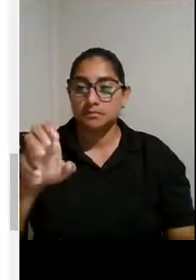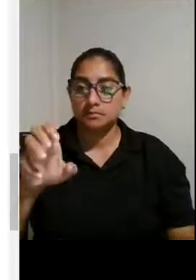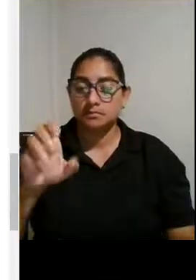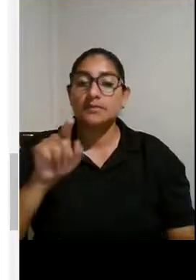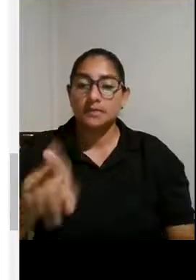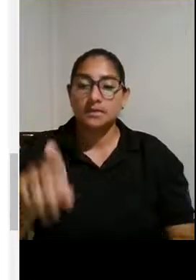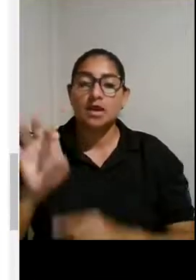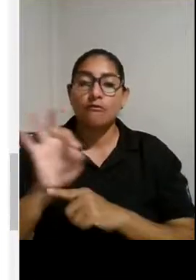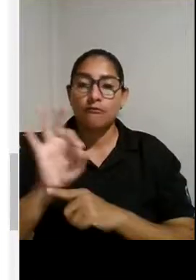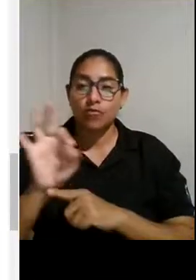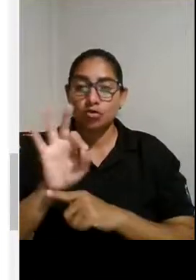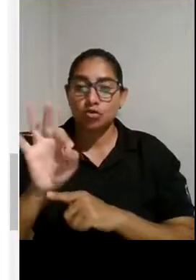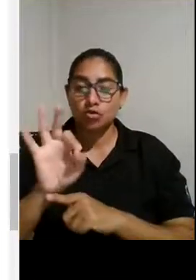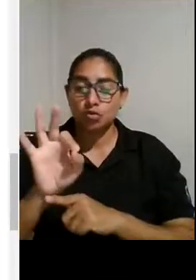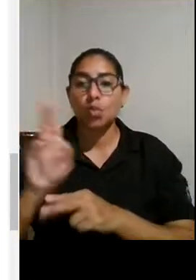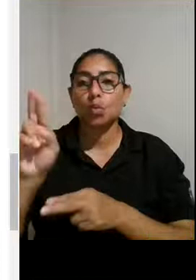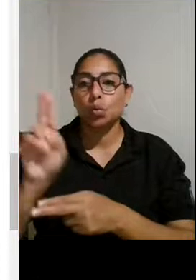función de